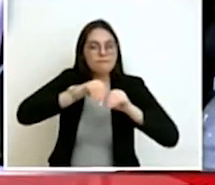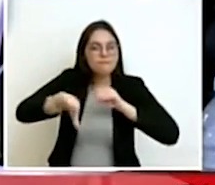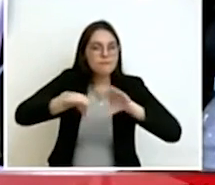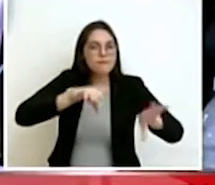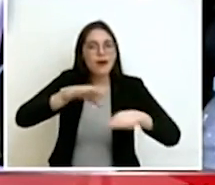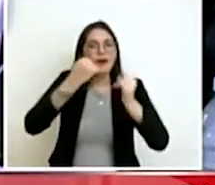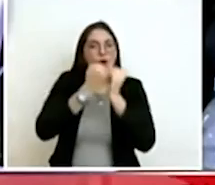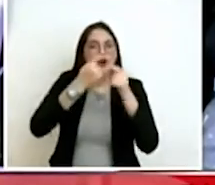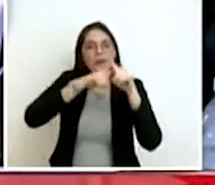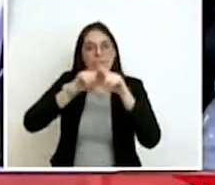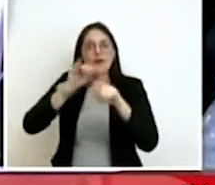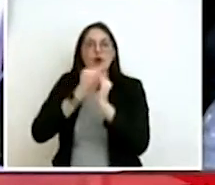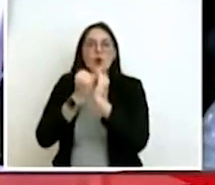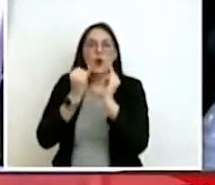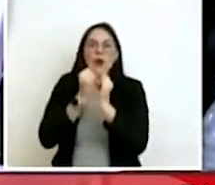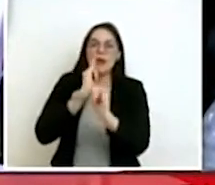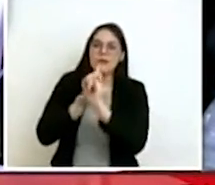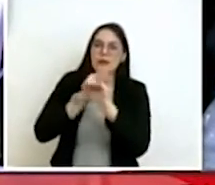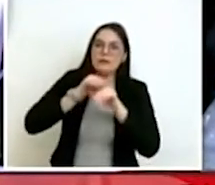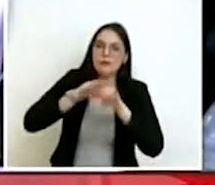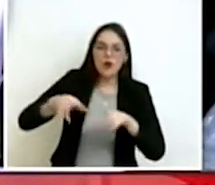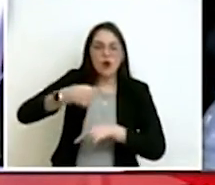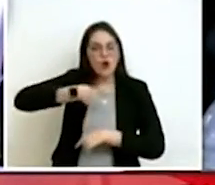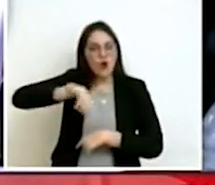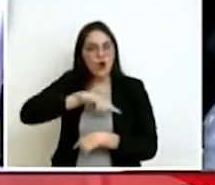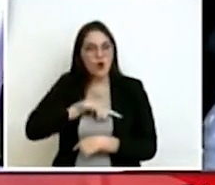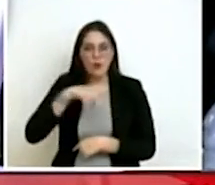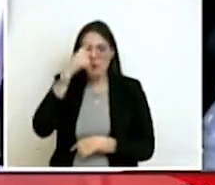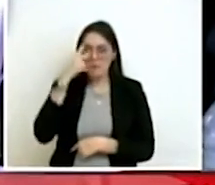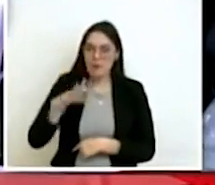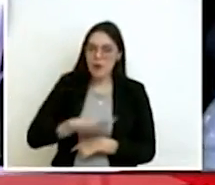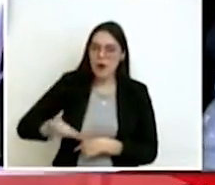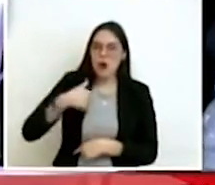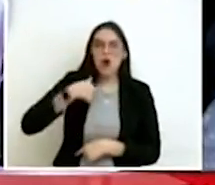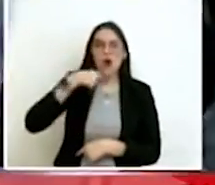medios electrónicos. Te hemos cumplido, pueblo de México.